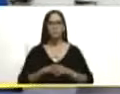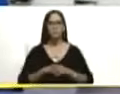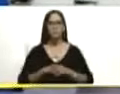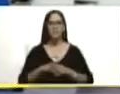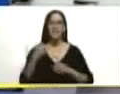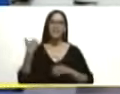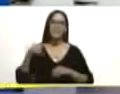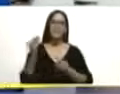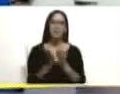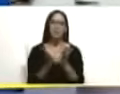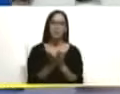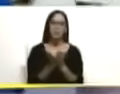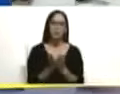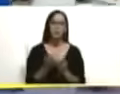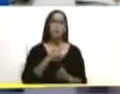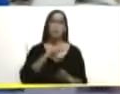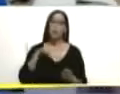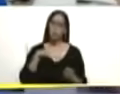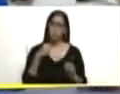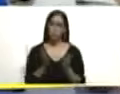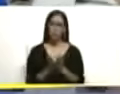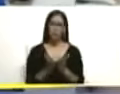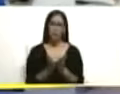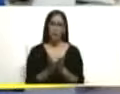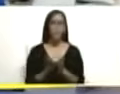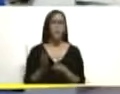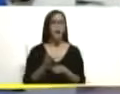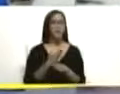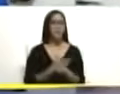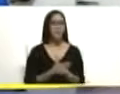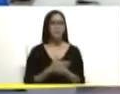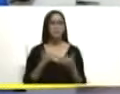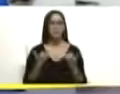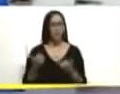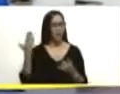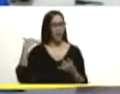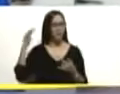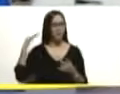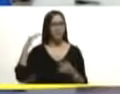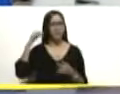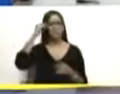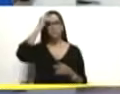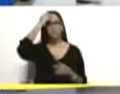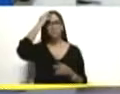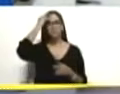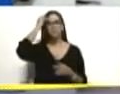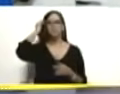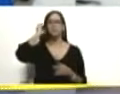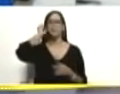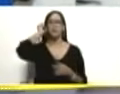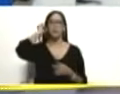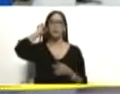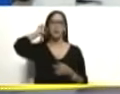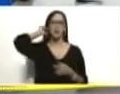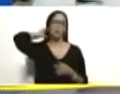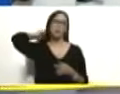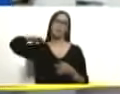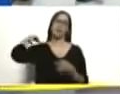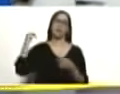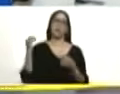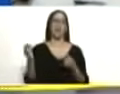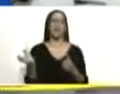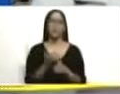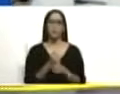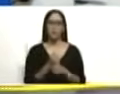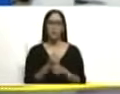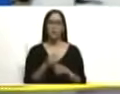Derecho al estudio. Cuando nosotros estudiábamos en nuestra época, ya pasada, conseguir un cupo en la universidad.